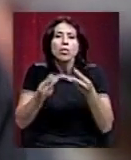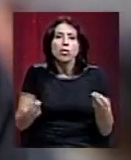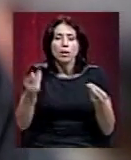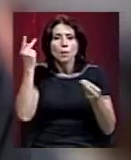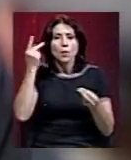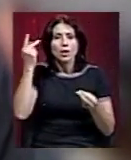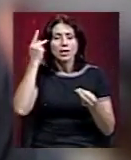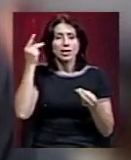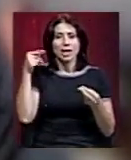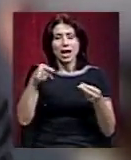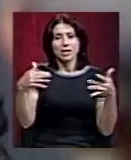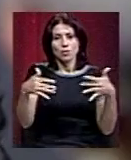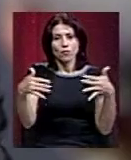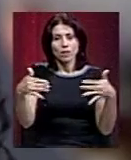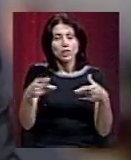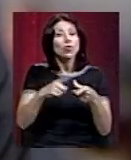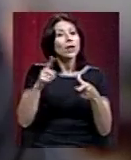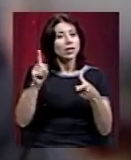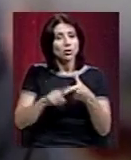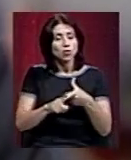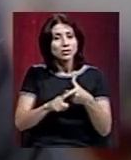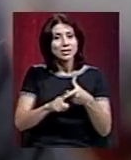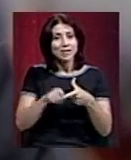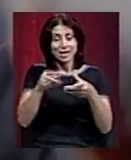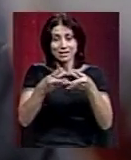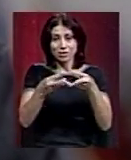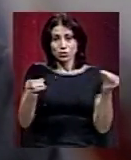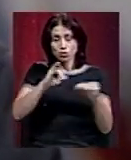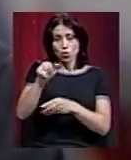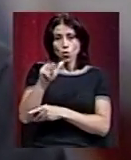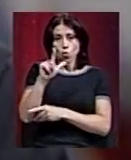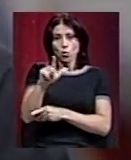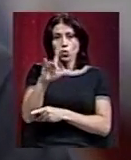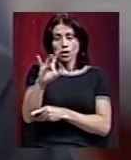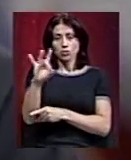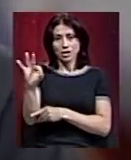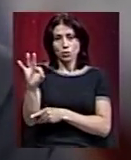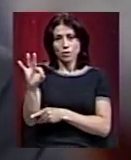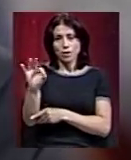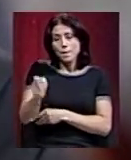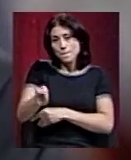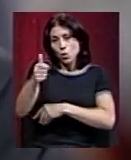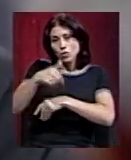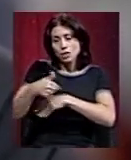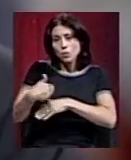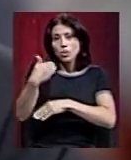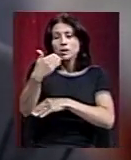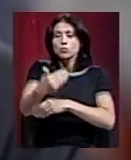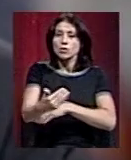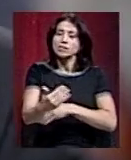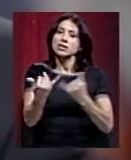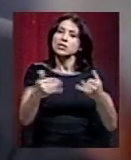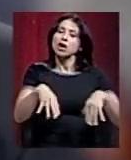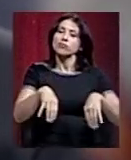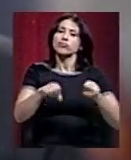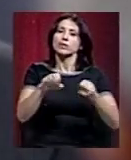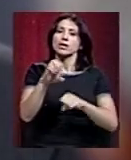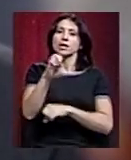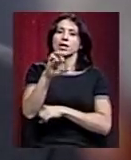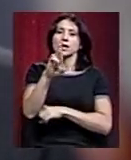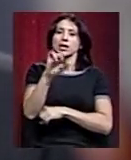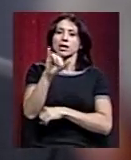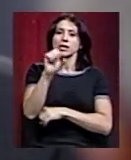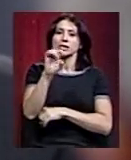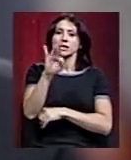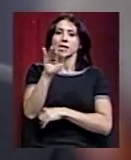al conflicto. Entonces, en la resolución de julio del 89, poco tiempo después llega Cristiani, poco tiempo después viene